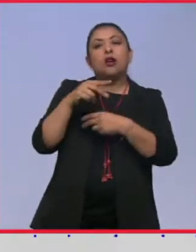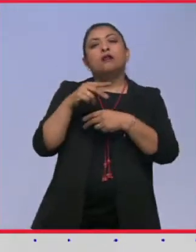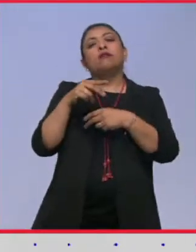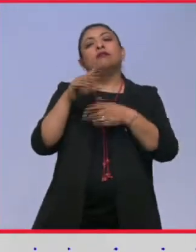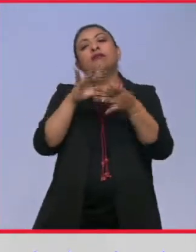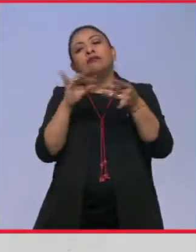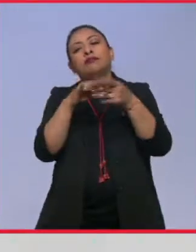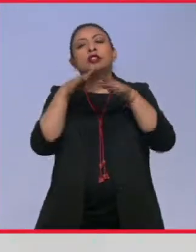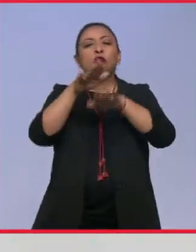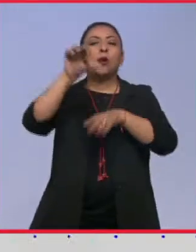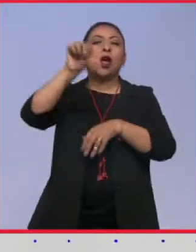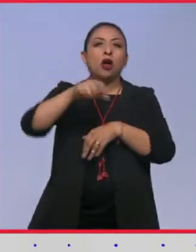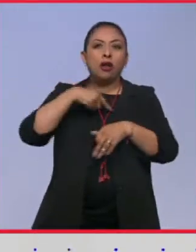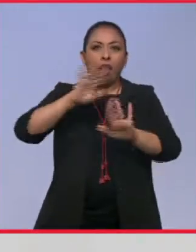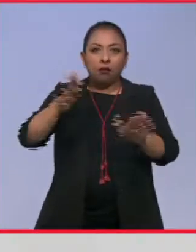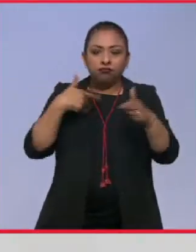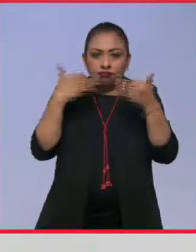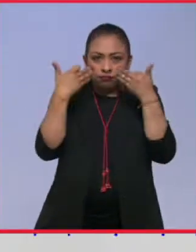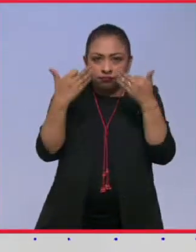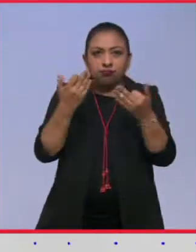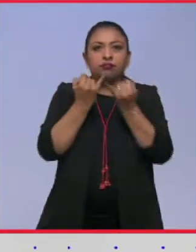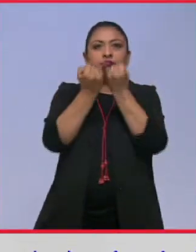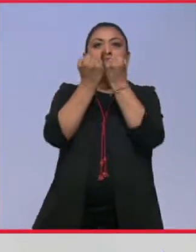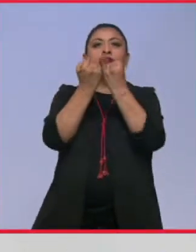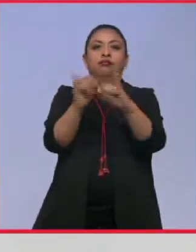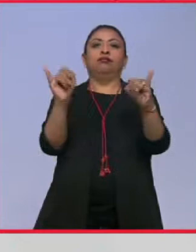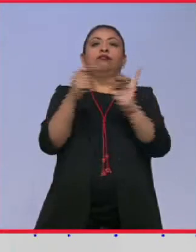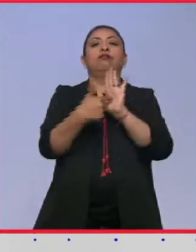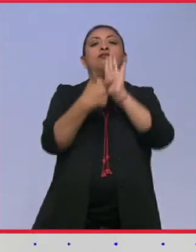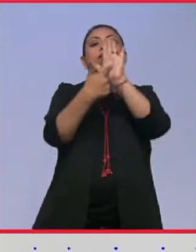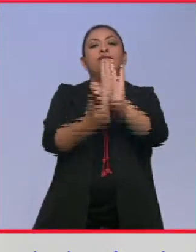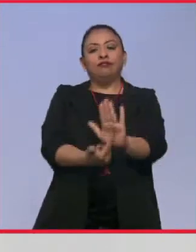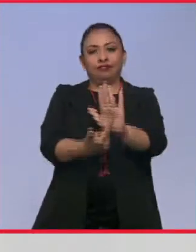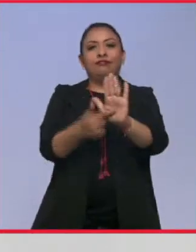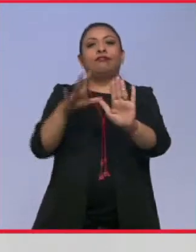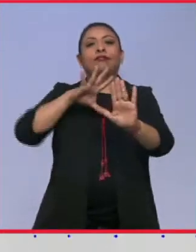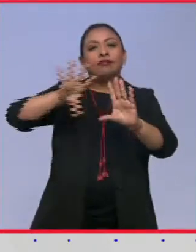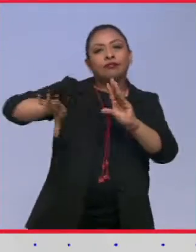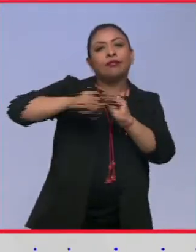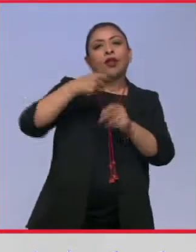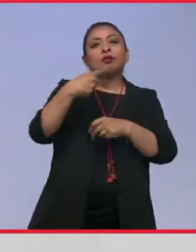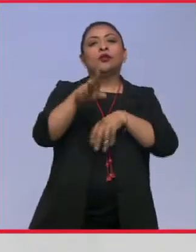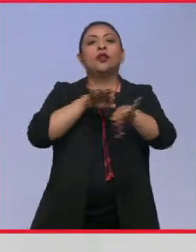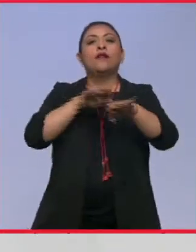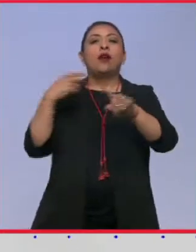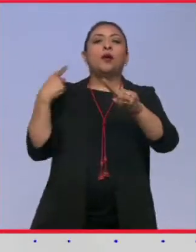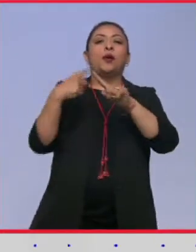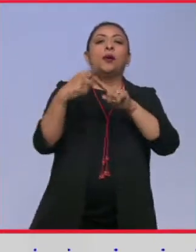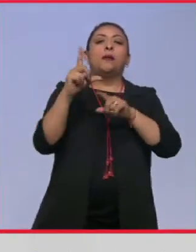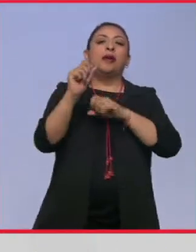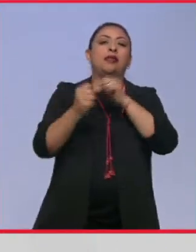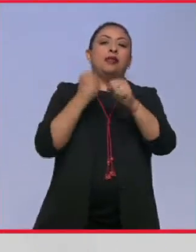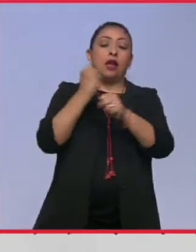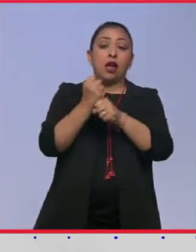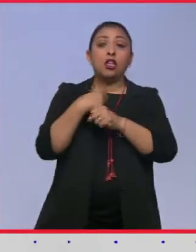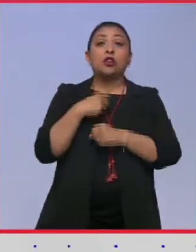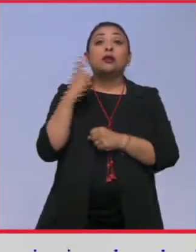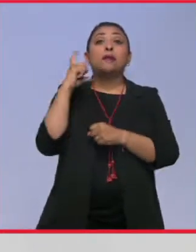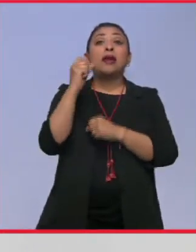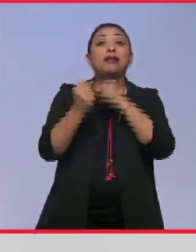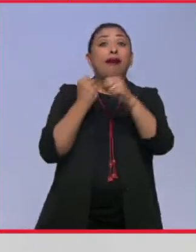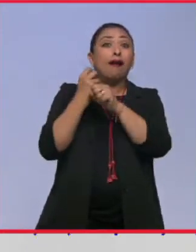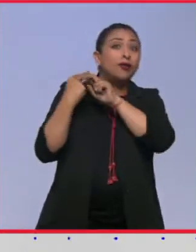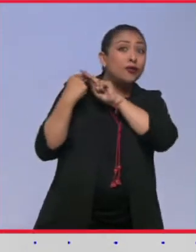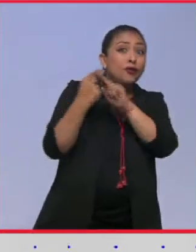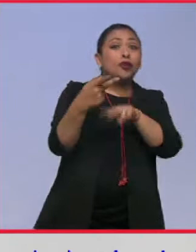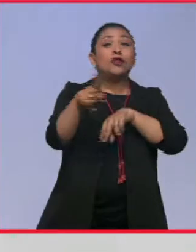justo de lo que hoy hemos sido testigos. La inauguración de la muestra que reúne el trabajo que ha hecho en 20 años. Efectivamente, dos décadas de